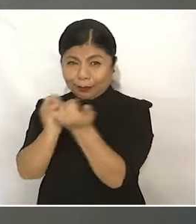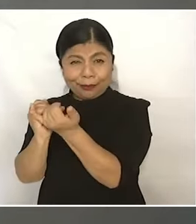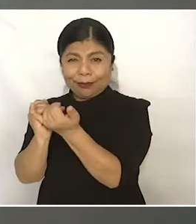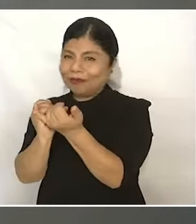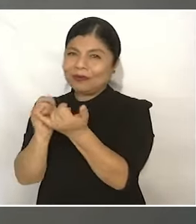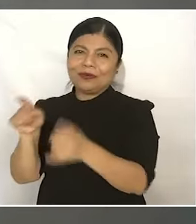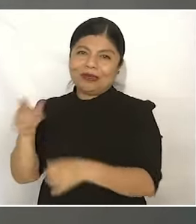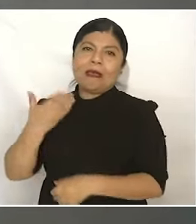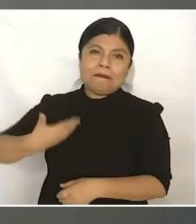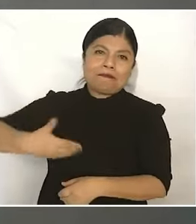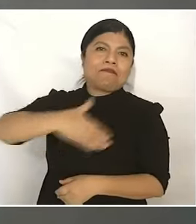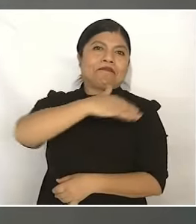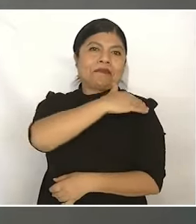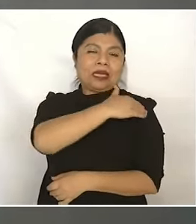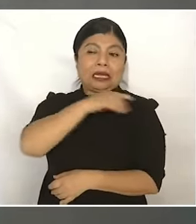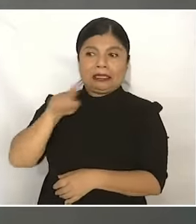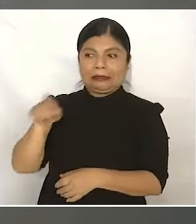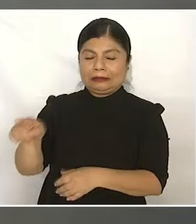Nos rayamos.